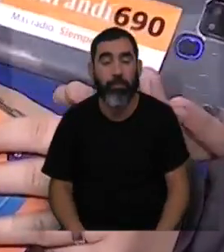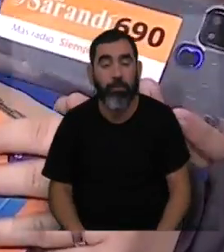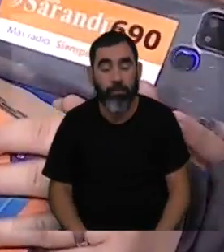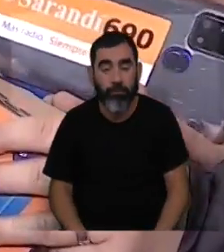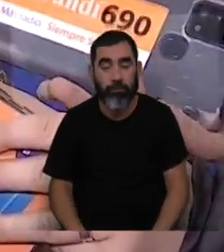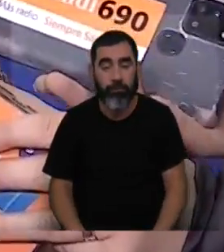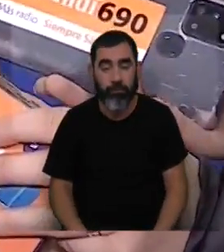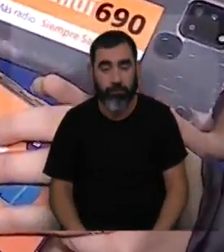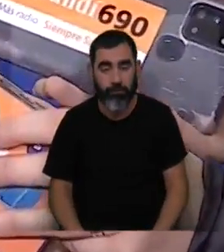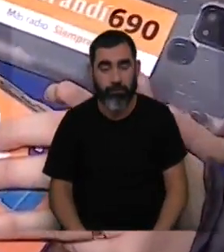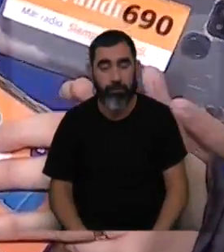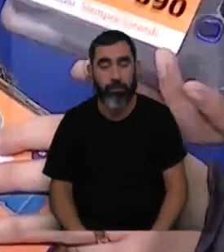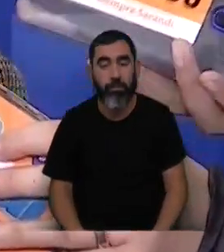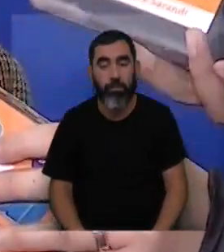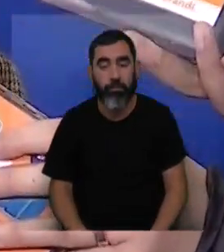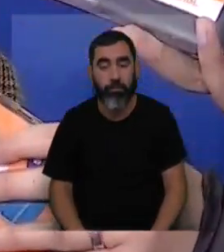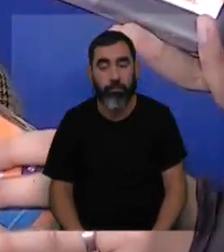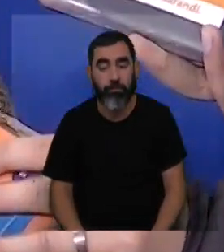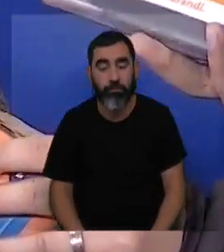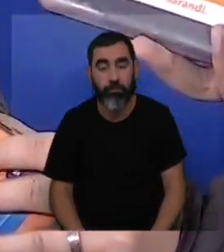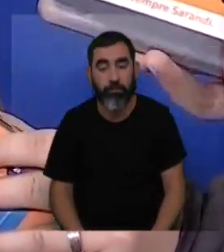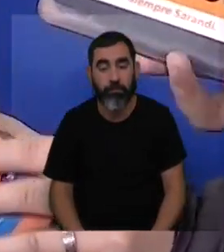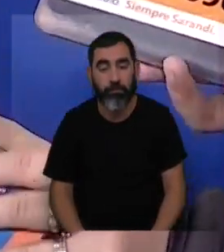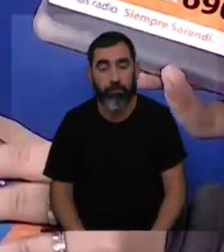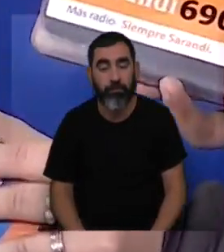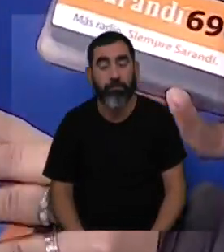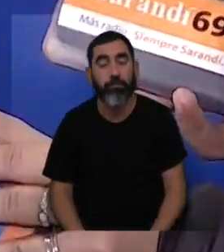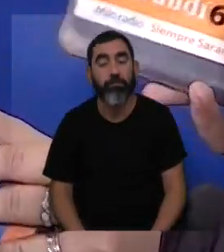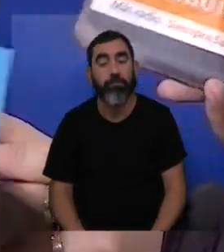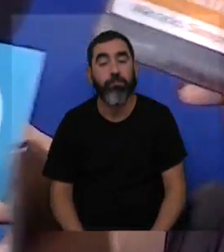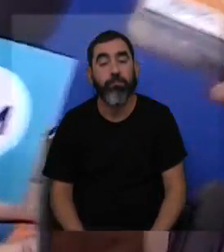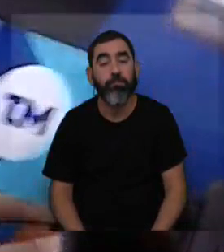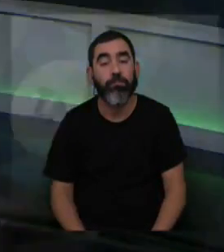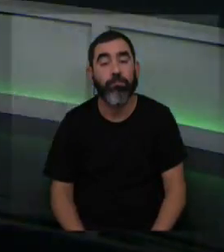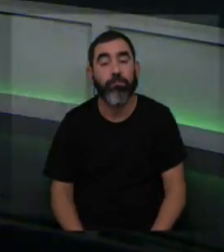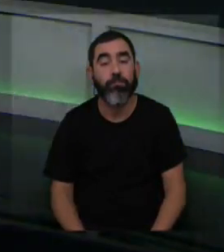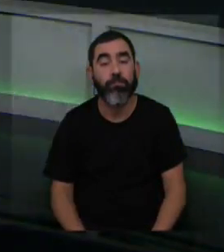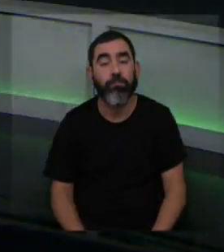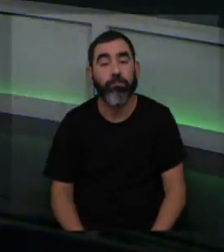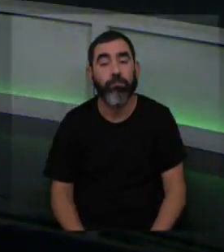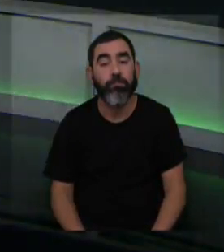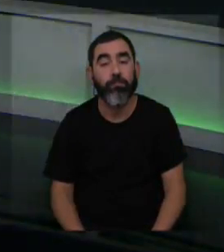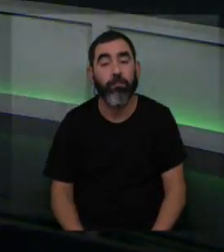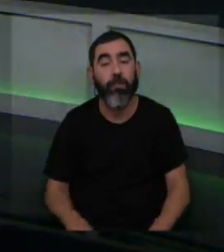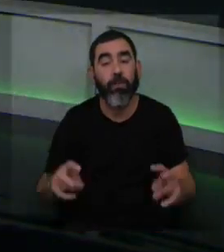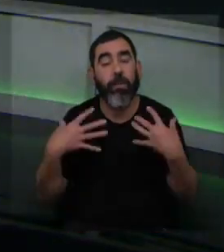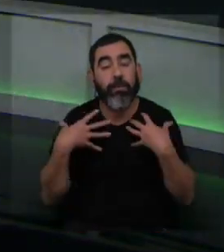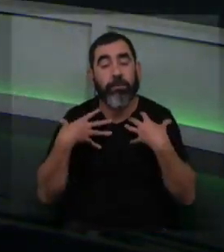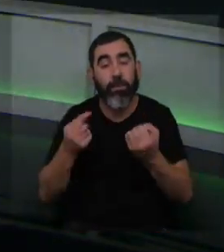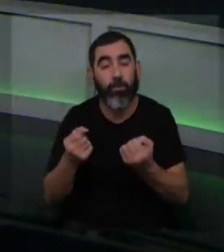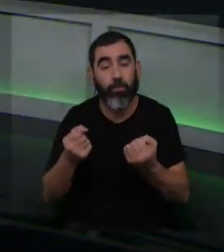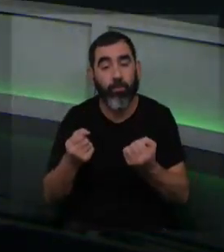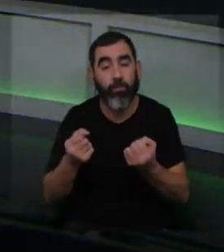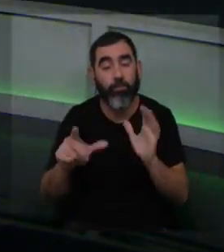y con intereses subsidiados, que para lo cual se destinan los fondos del Fondo Agropecuario de Emergencia. En el ámbito de la salud se supo que a partir